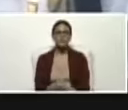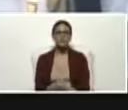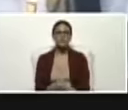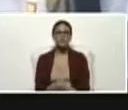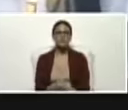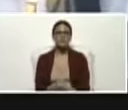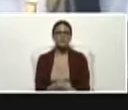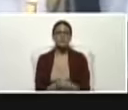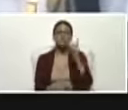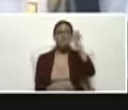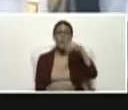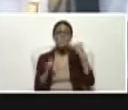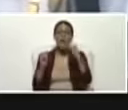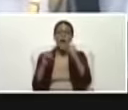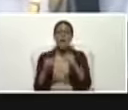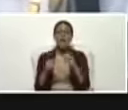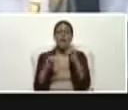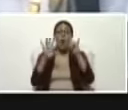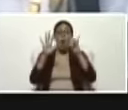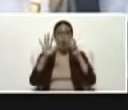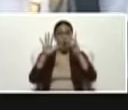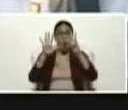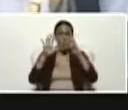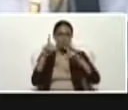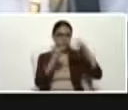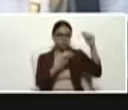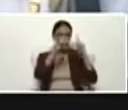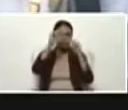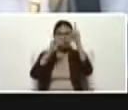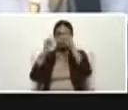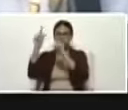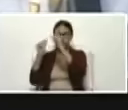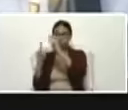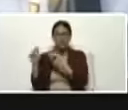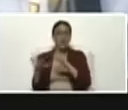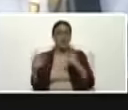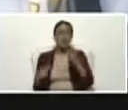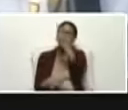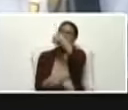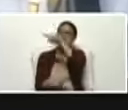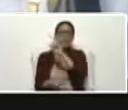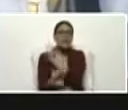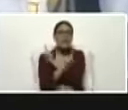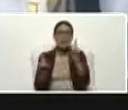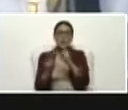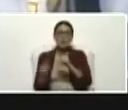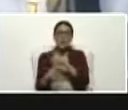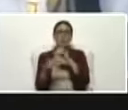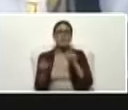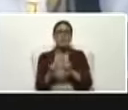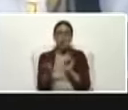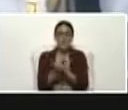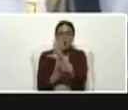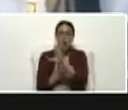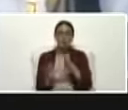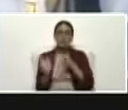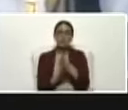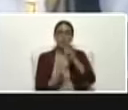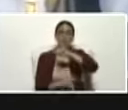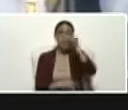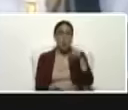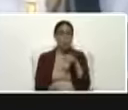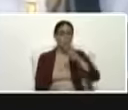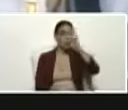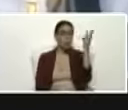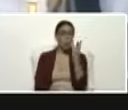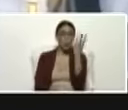Están las ocho estrellas, que no vendrá ningún oligarca a eliminar la estrella de la Guayana, de nuestra Guayana,